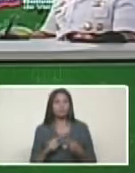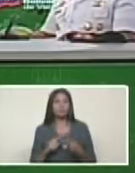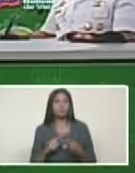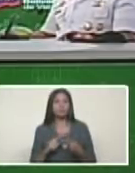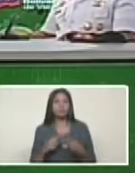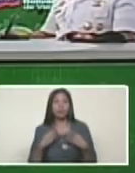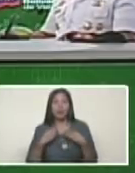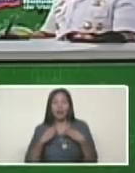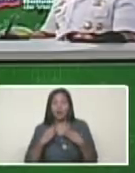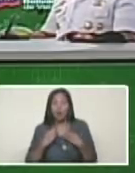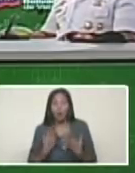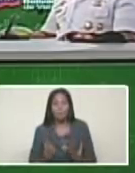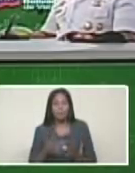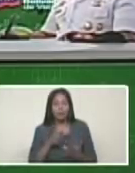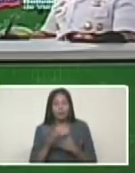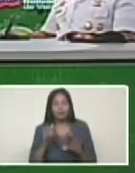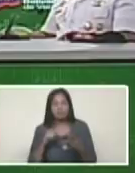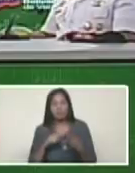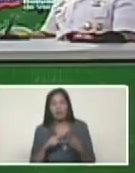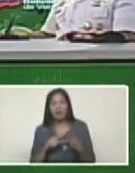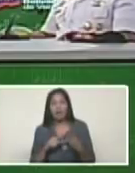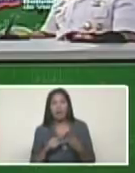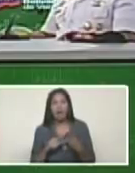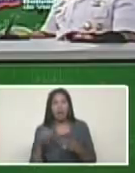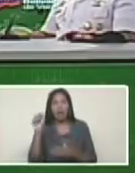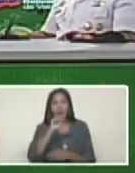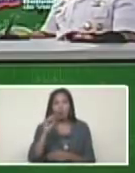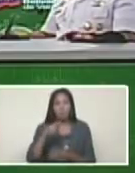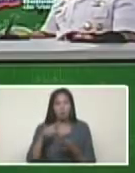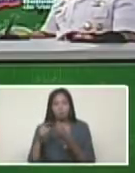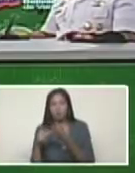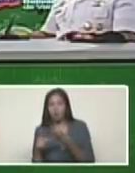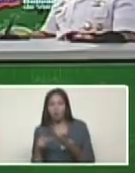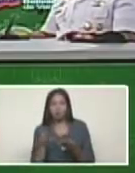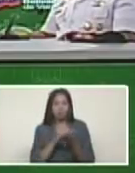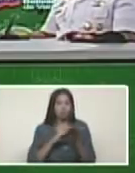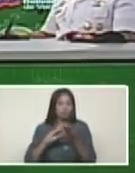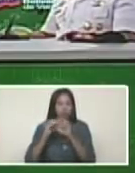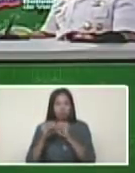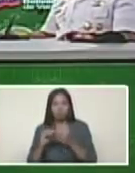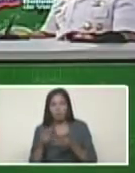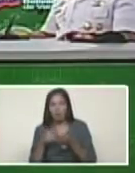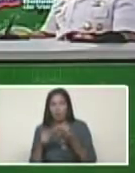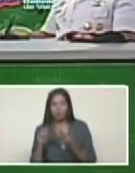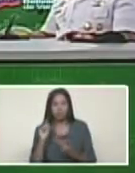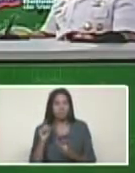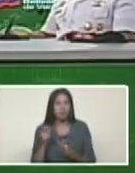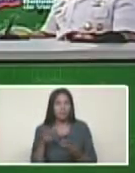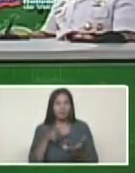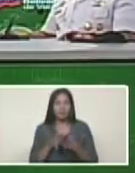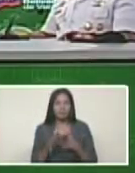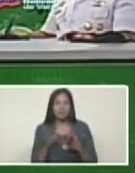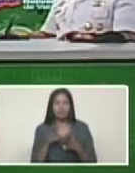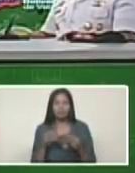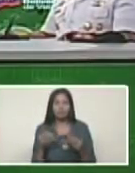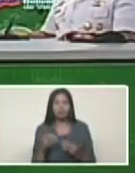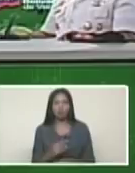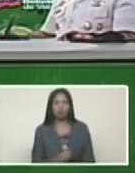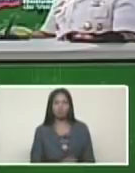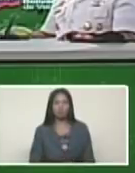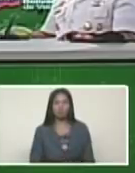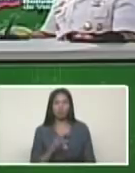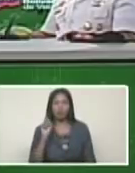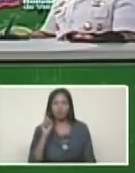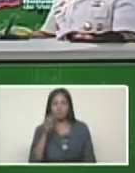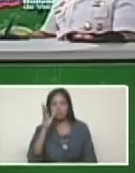la ropa, para garantizar los vehículos, los repuestos, la materia prima, para garantizar todo lo que